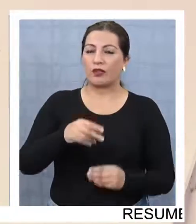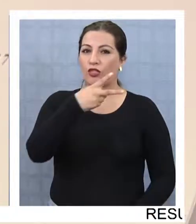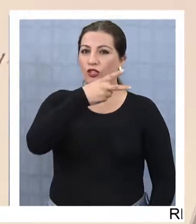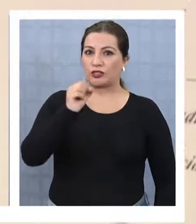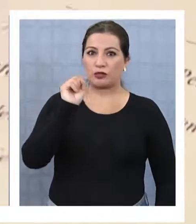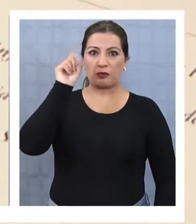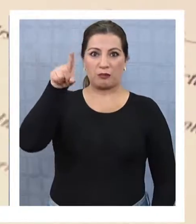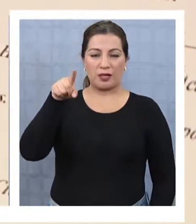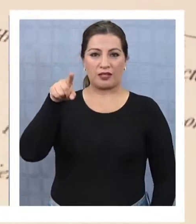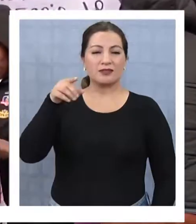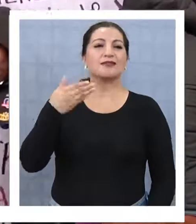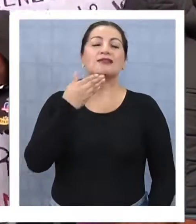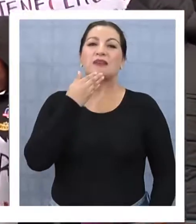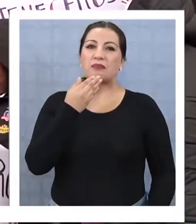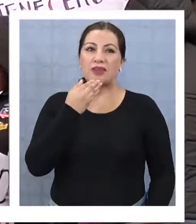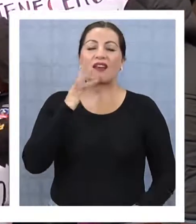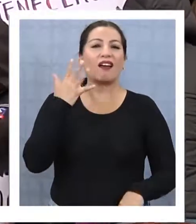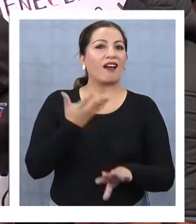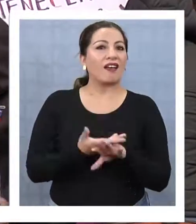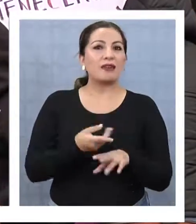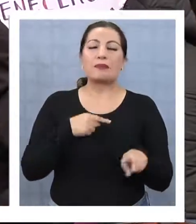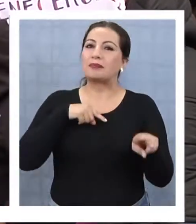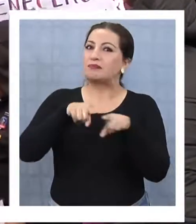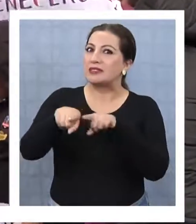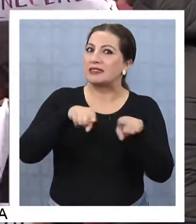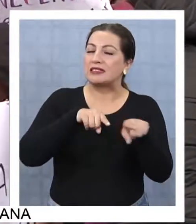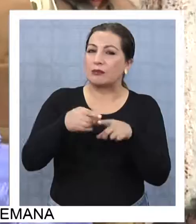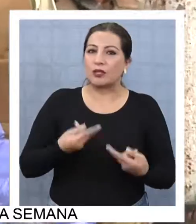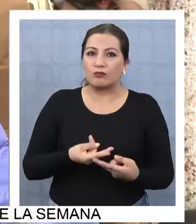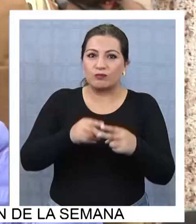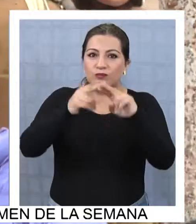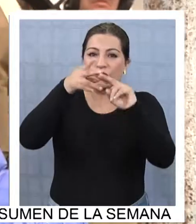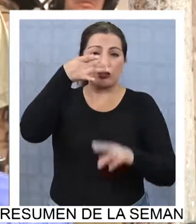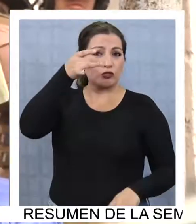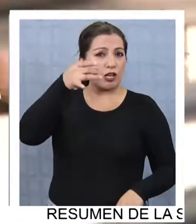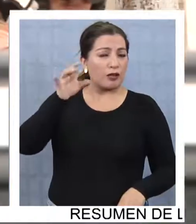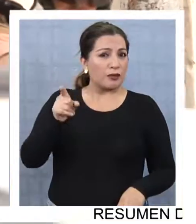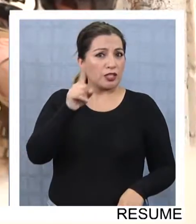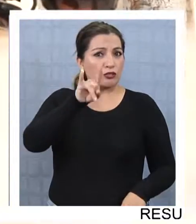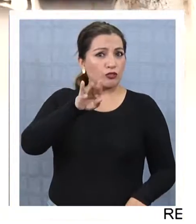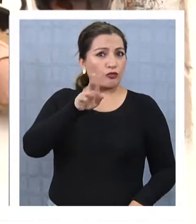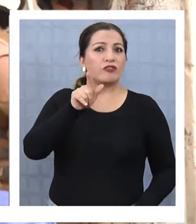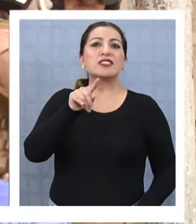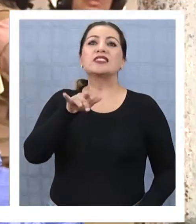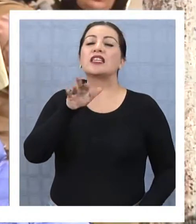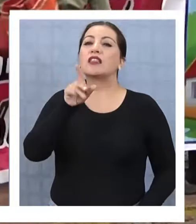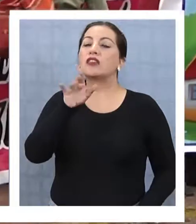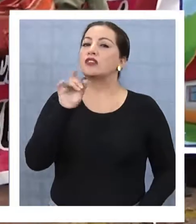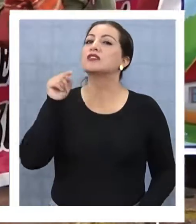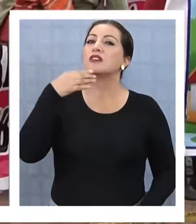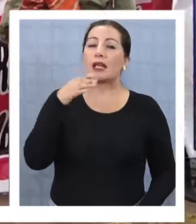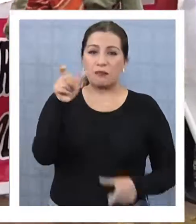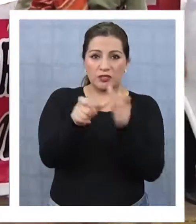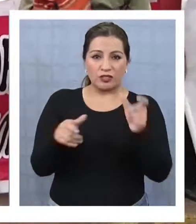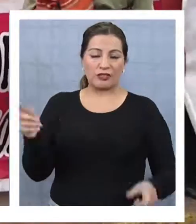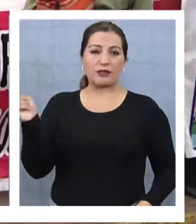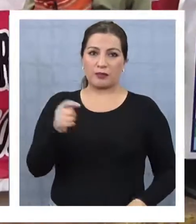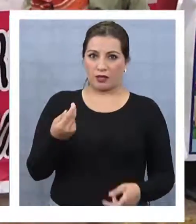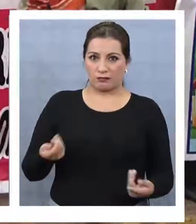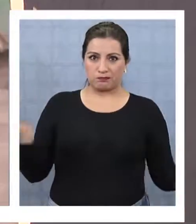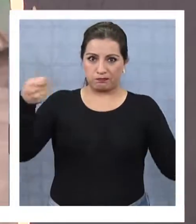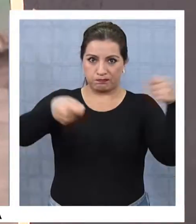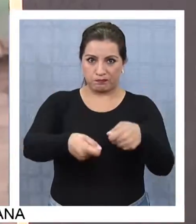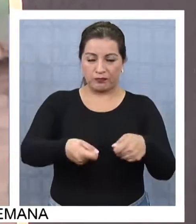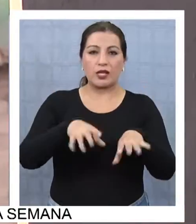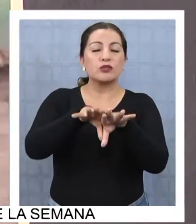del MIM. Por lo que señalan, se agilizará la construcción al no ser solo los subsidios de los tarapaqueños los que financian la obra.